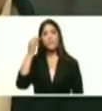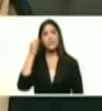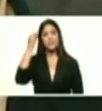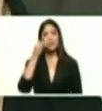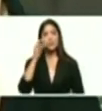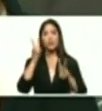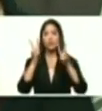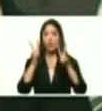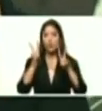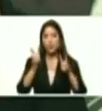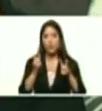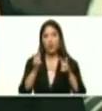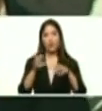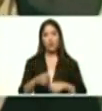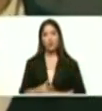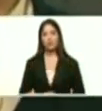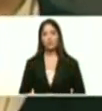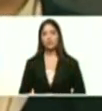nuevo. ¿Verdad?